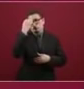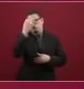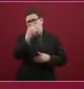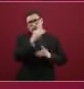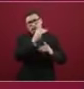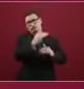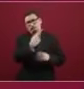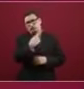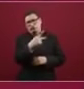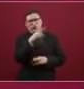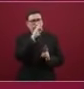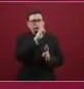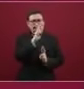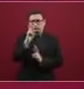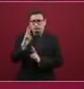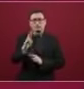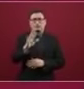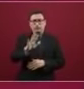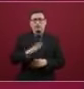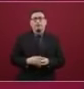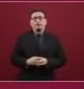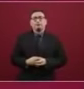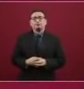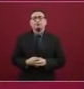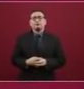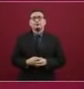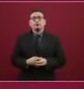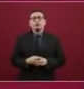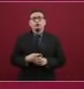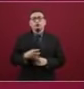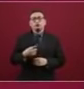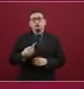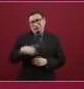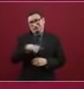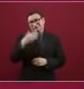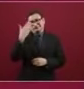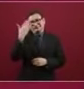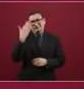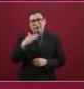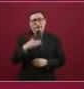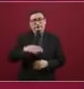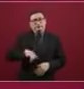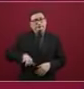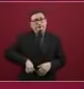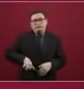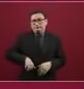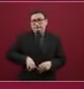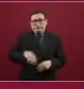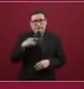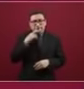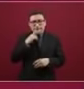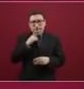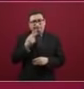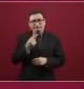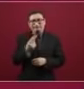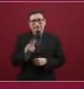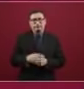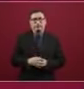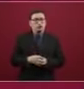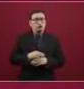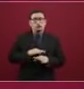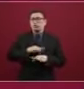legislativos. Sin embargo, es evidente el interés de absolutamente todas